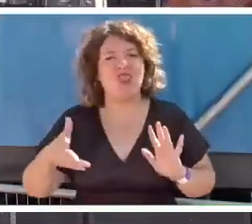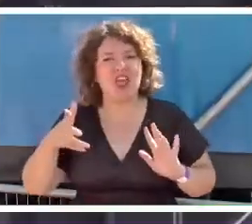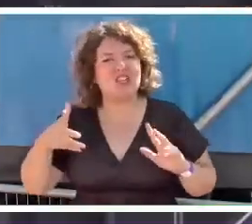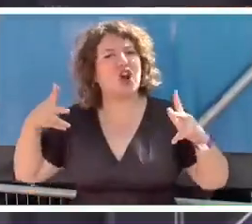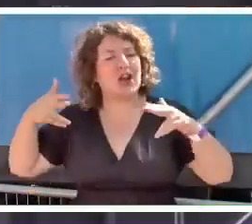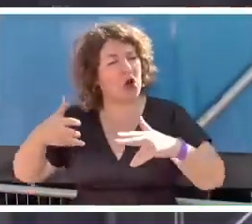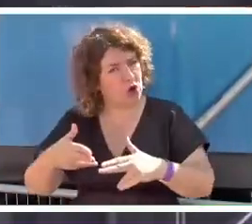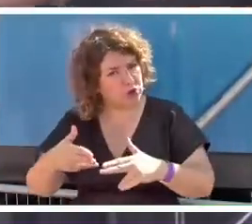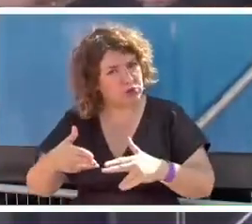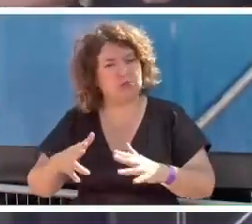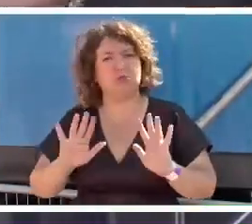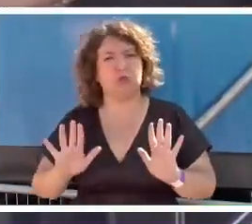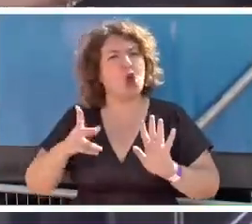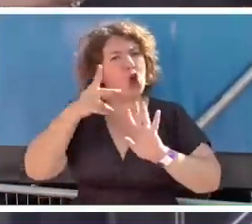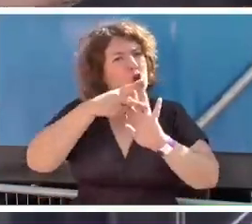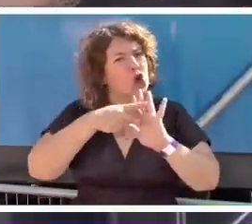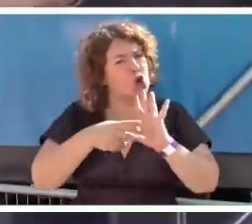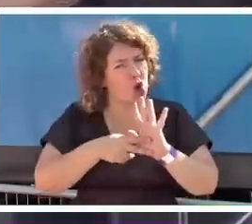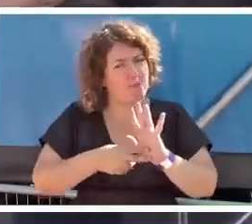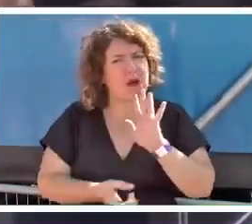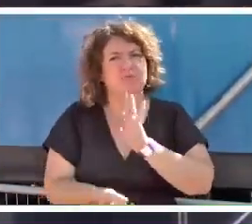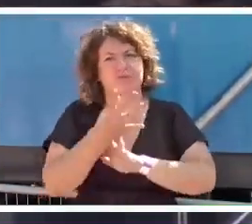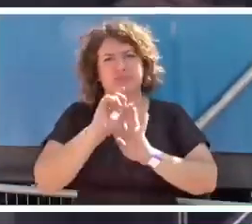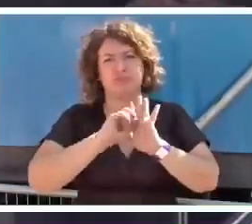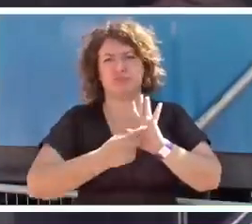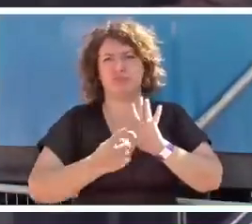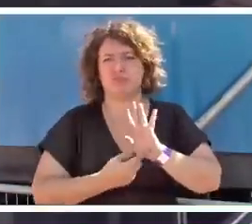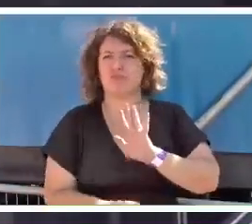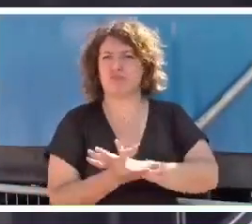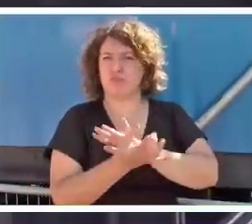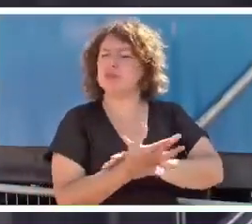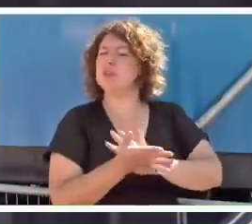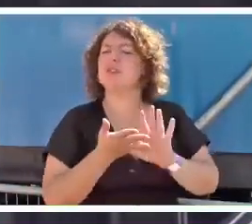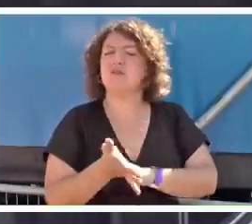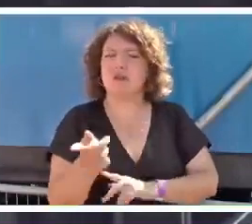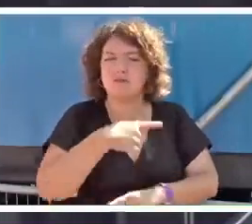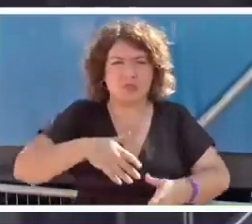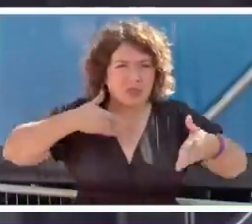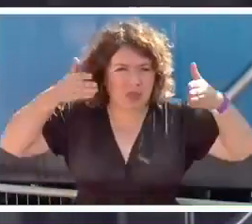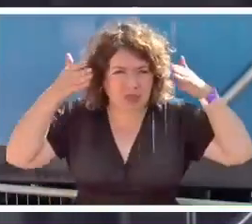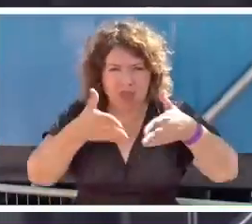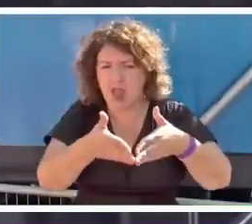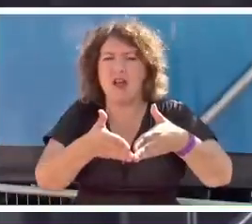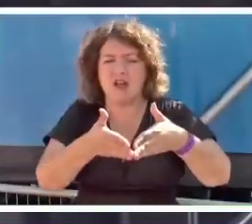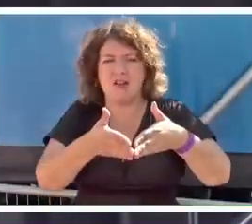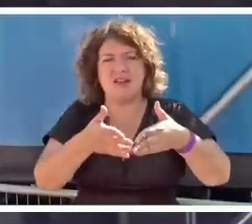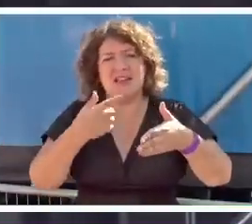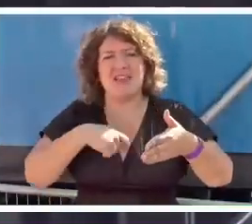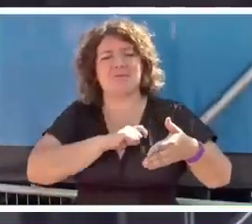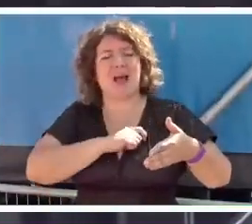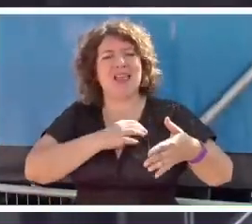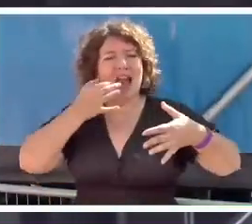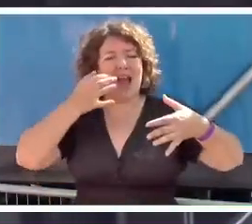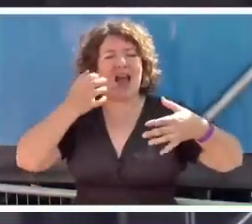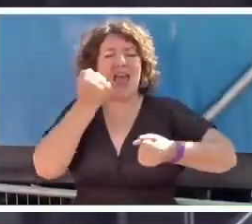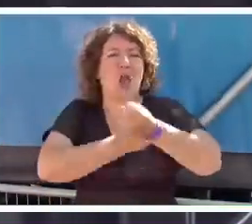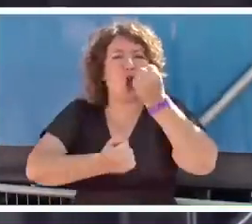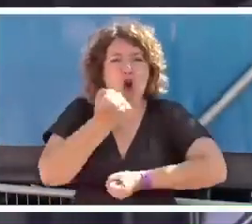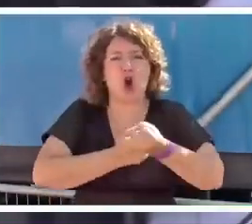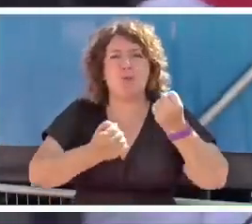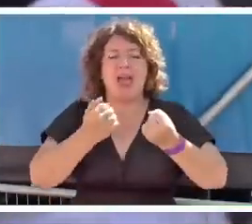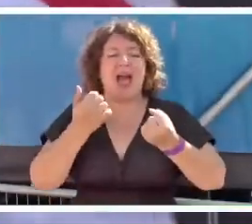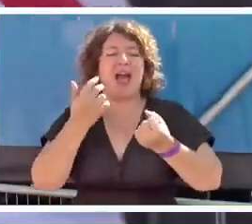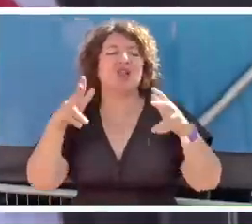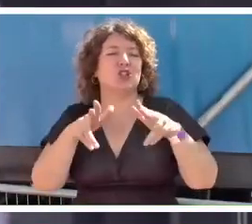derechos, con normas muy importantes que ponen el acento en la realidad económica del país, como por ejemplo es